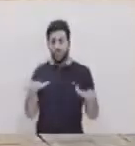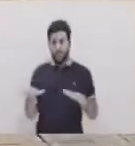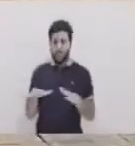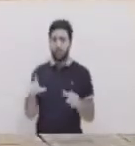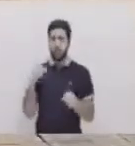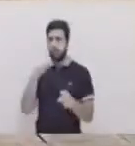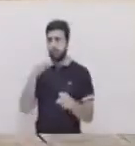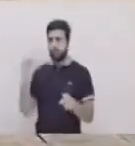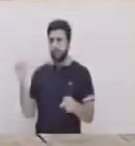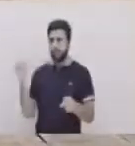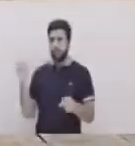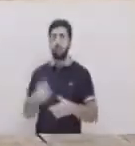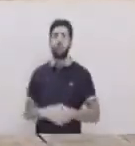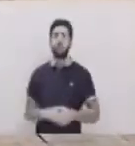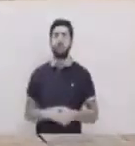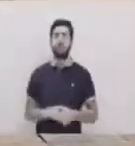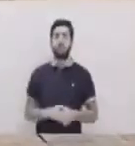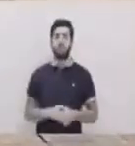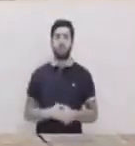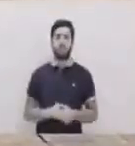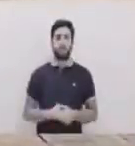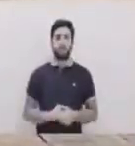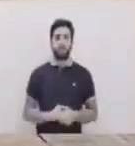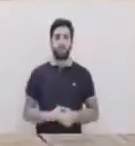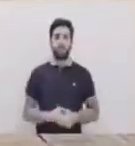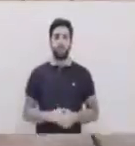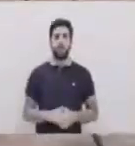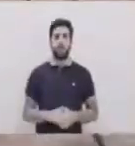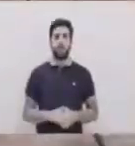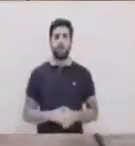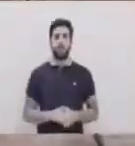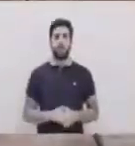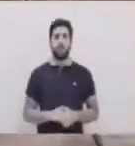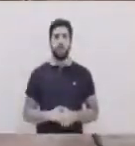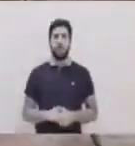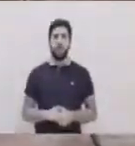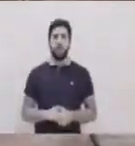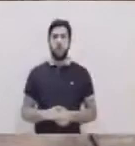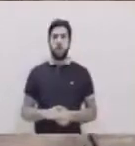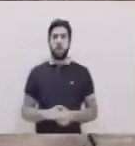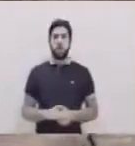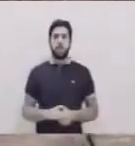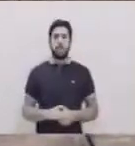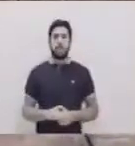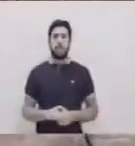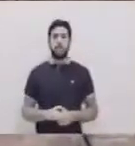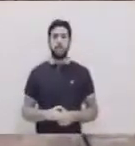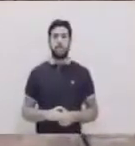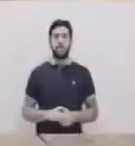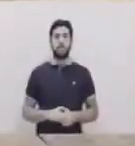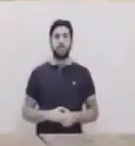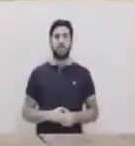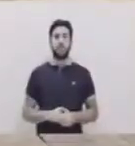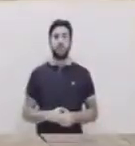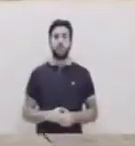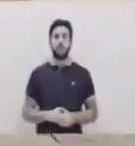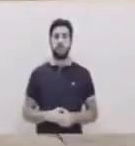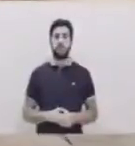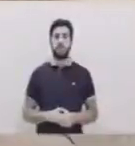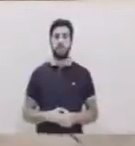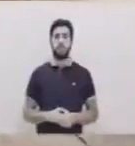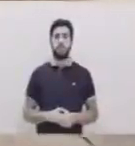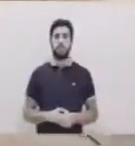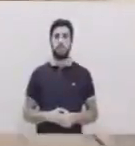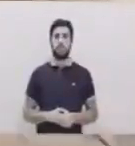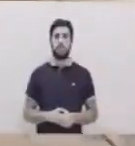pie. Hacemos acá, 5, 2, 3. Pasamos al otro